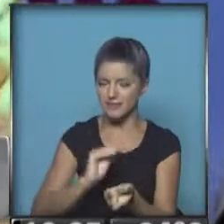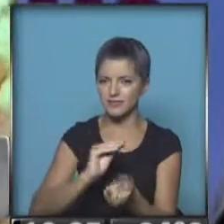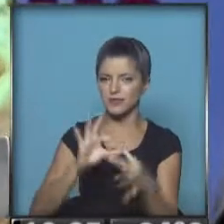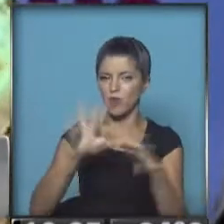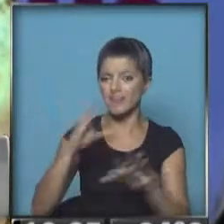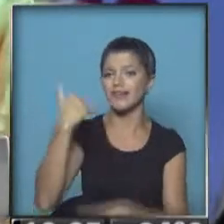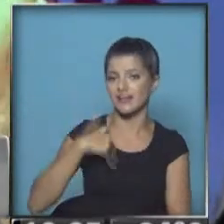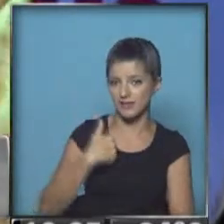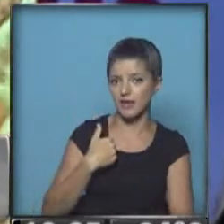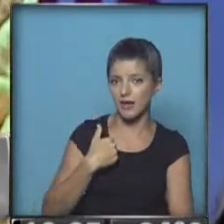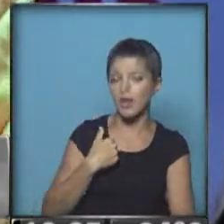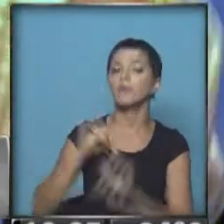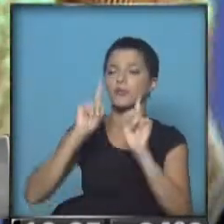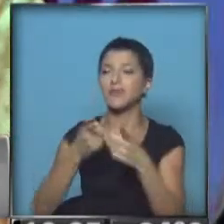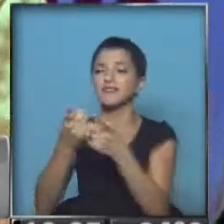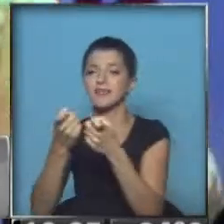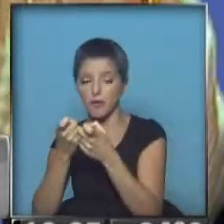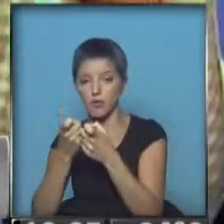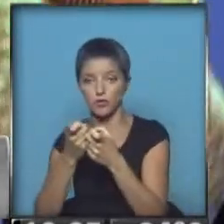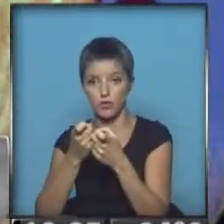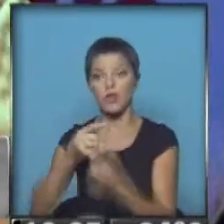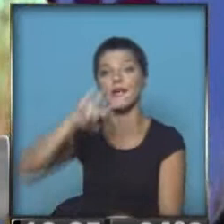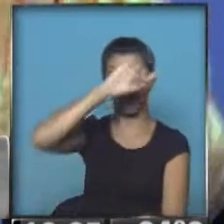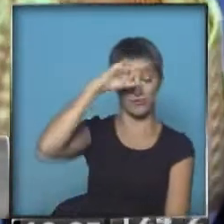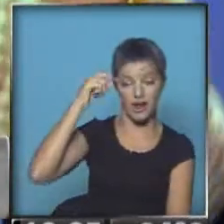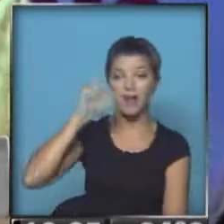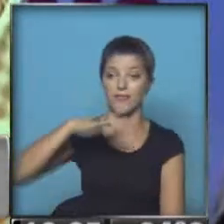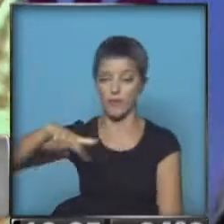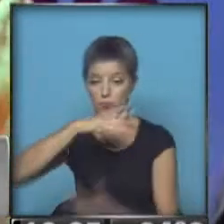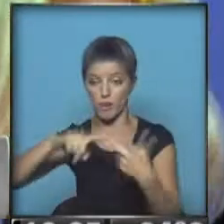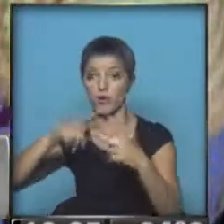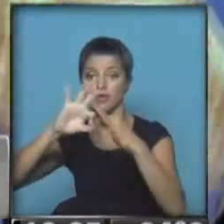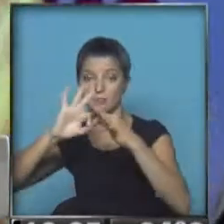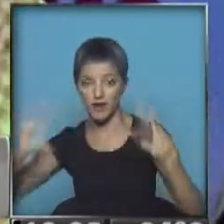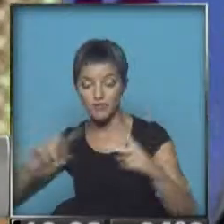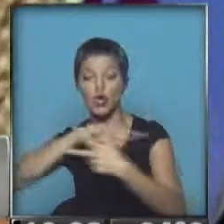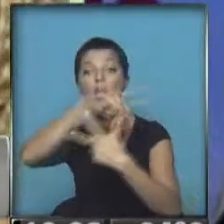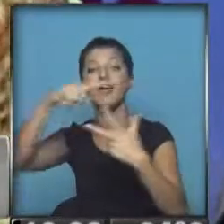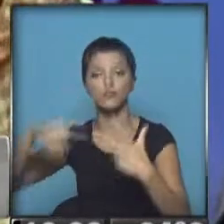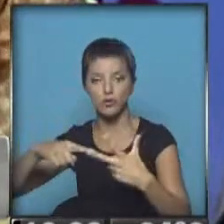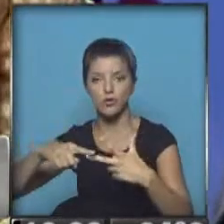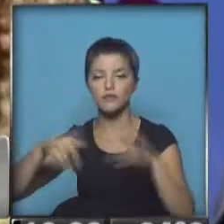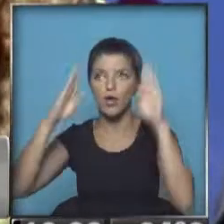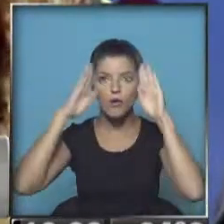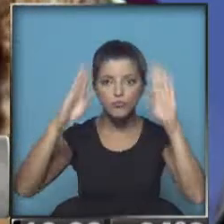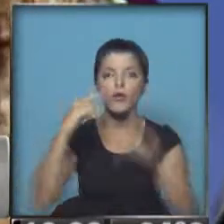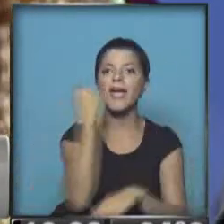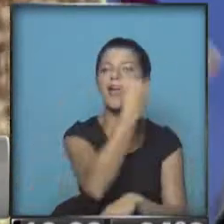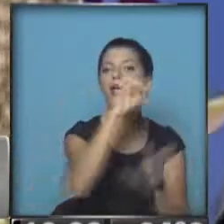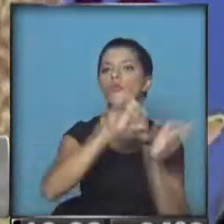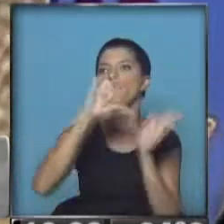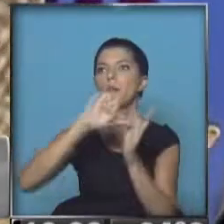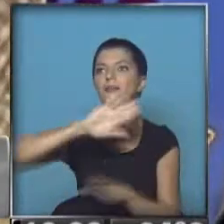Argentina. Necesitábamos que lo nacional, lo popular y lo democrático se reafirmara en cada uno de los